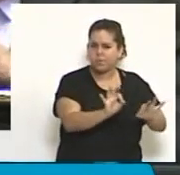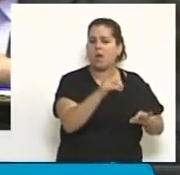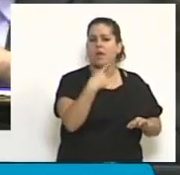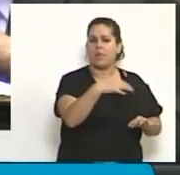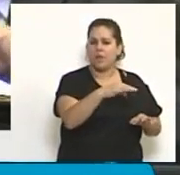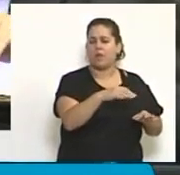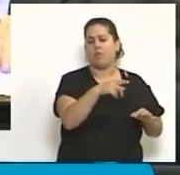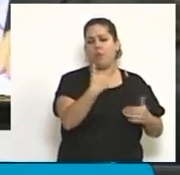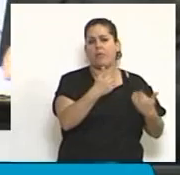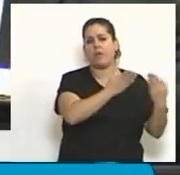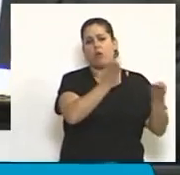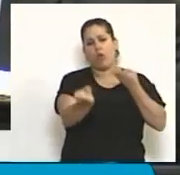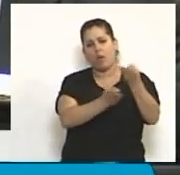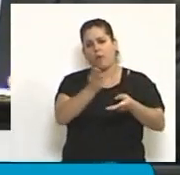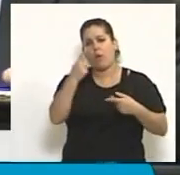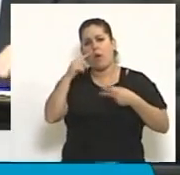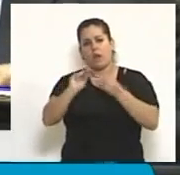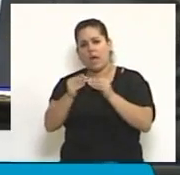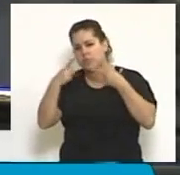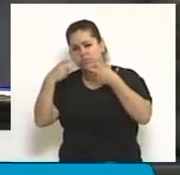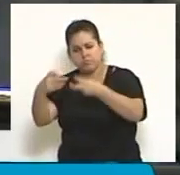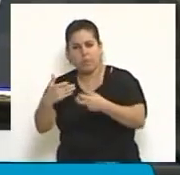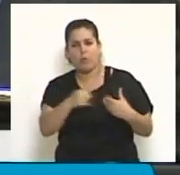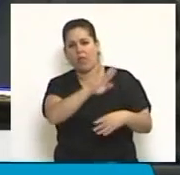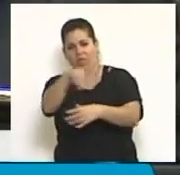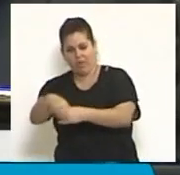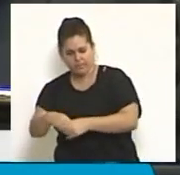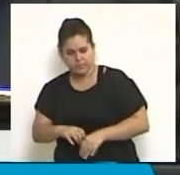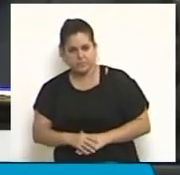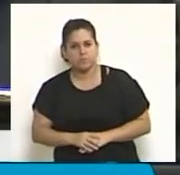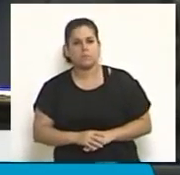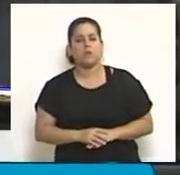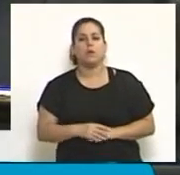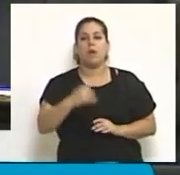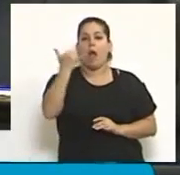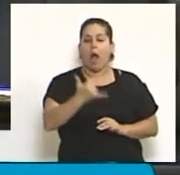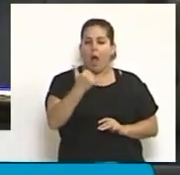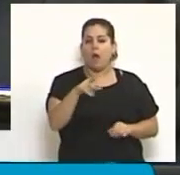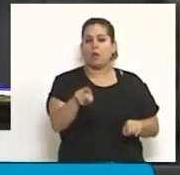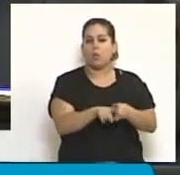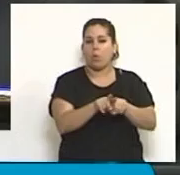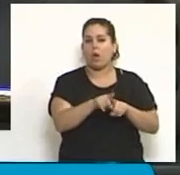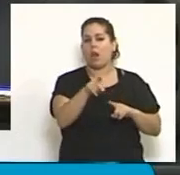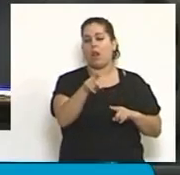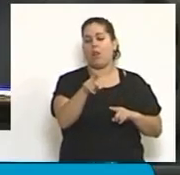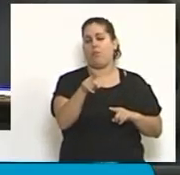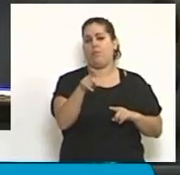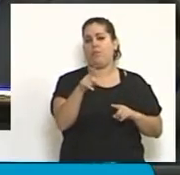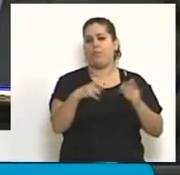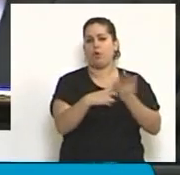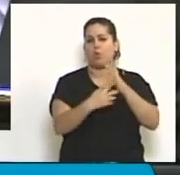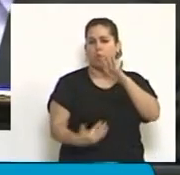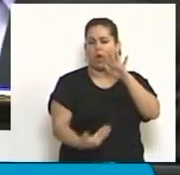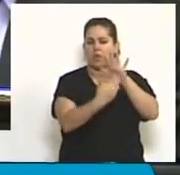podrá colaborar en el caso. Resulta evidente que la facultad del Procurador General de la Nación,